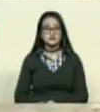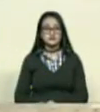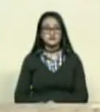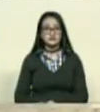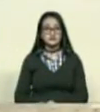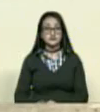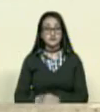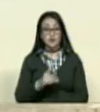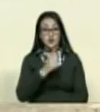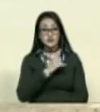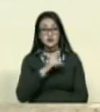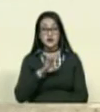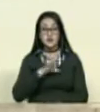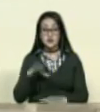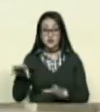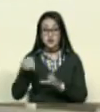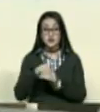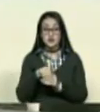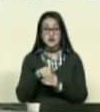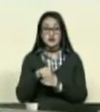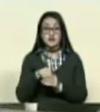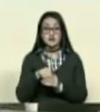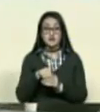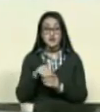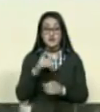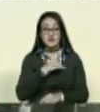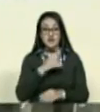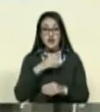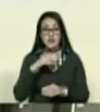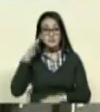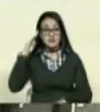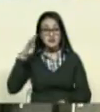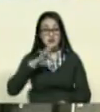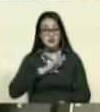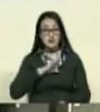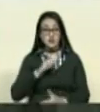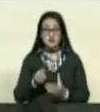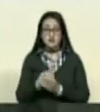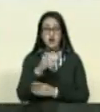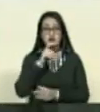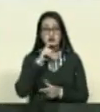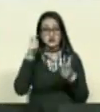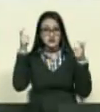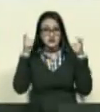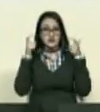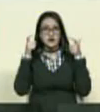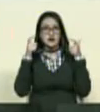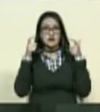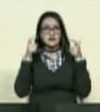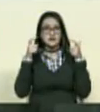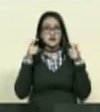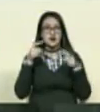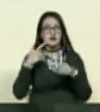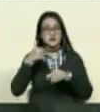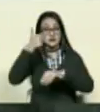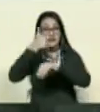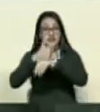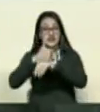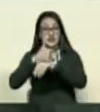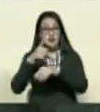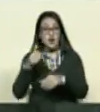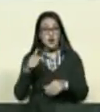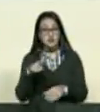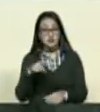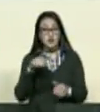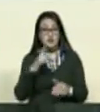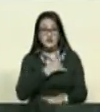universitario de la Universidad Militar Bolivariana de Venezuela, fundada por nuestro comandante Chávez. Aquí está su rector, el general